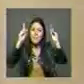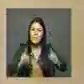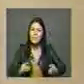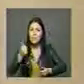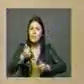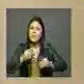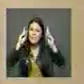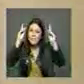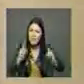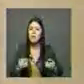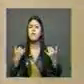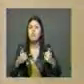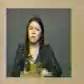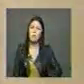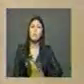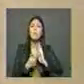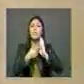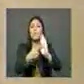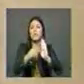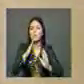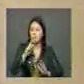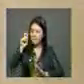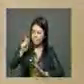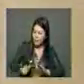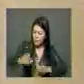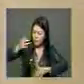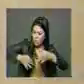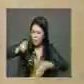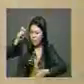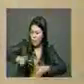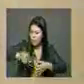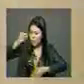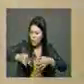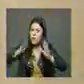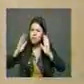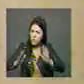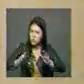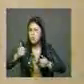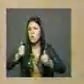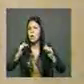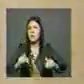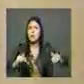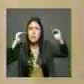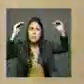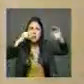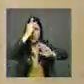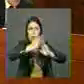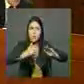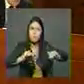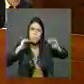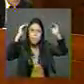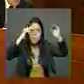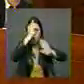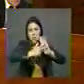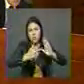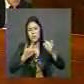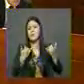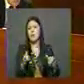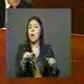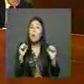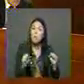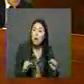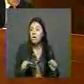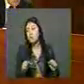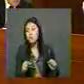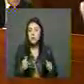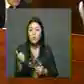revisión se establece que el juez de revisión, la Corte Constitucional, entonces podrá conceder o no